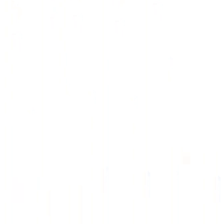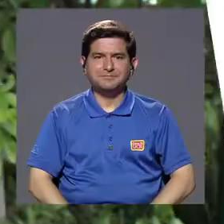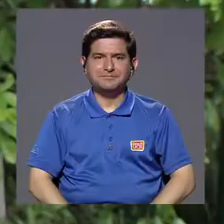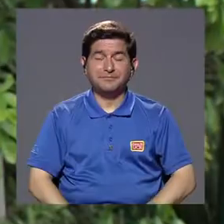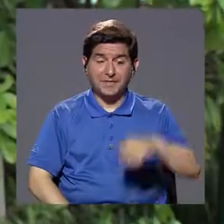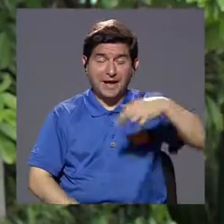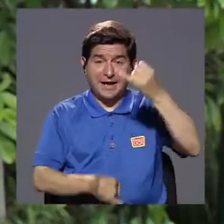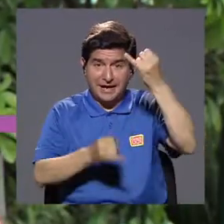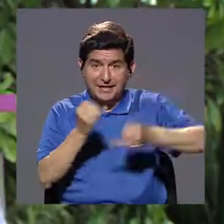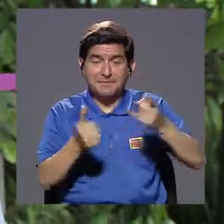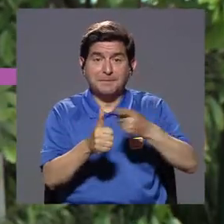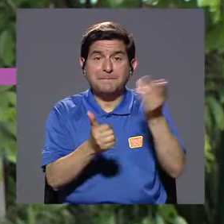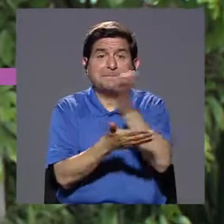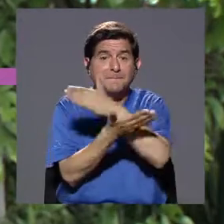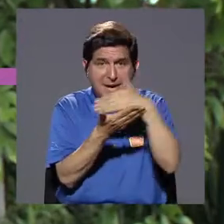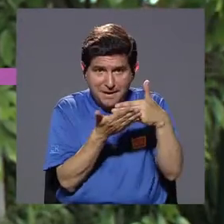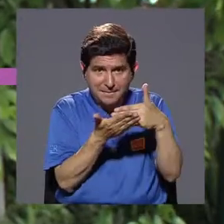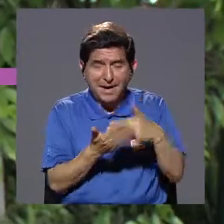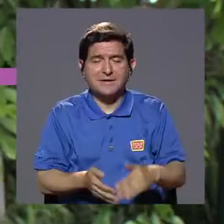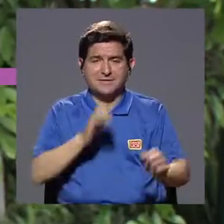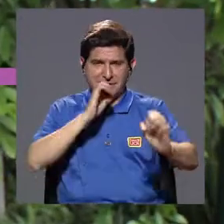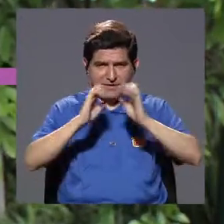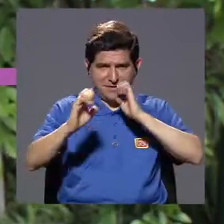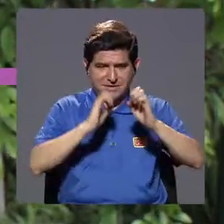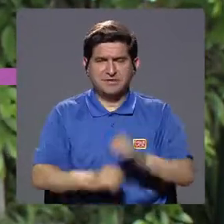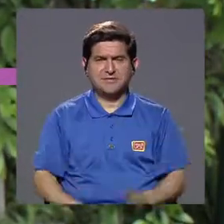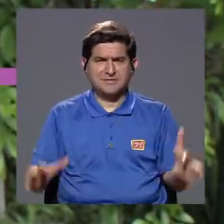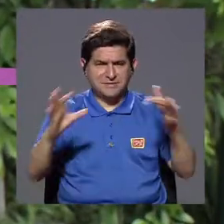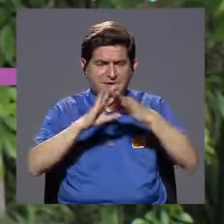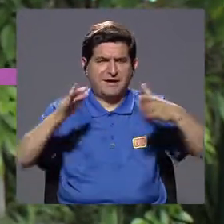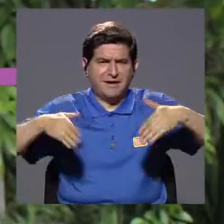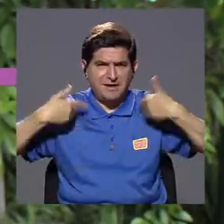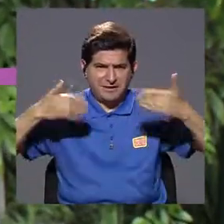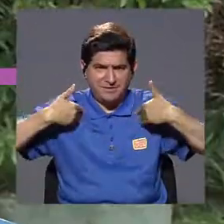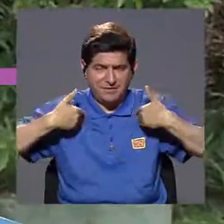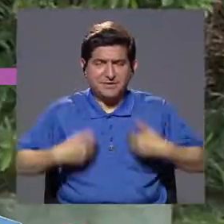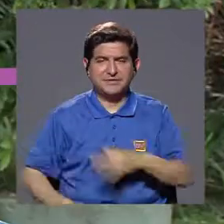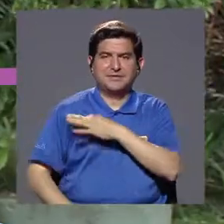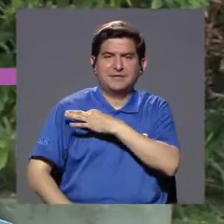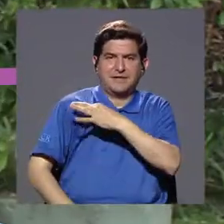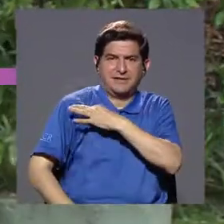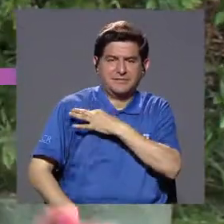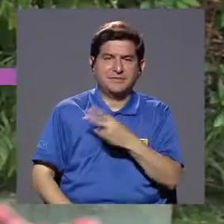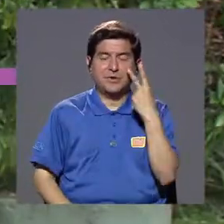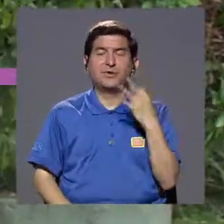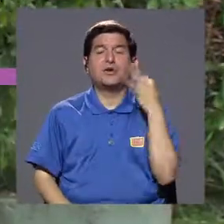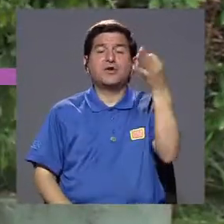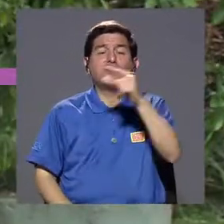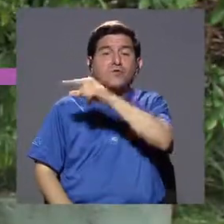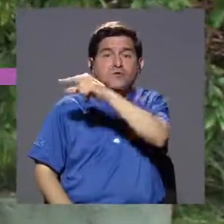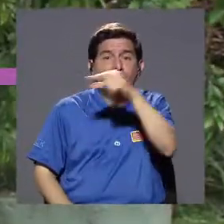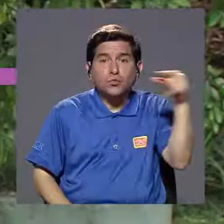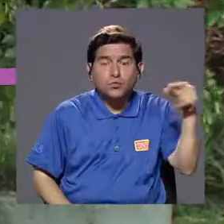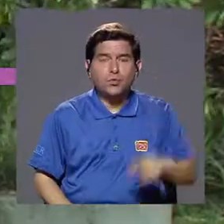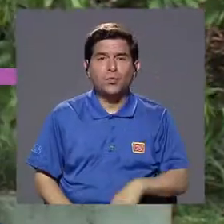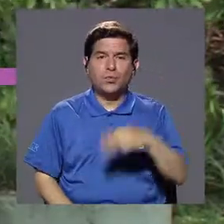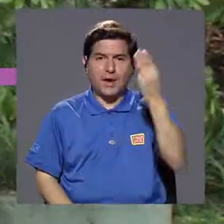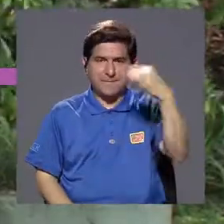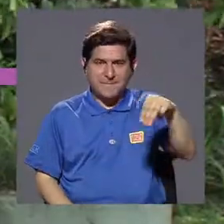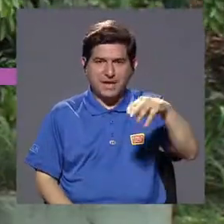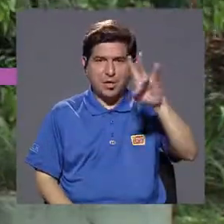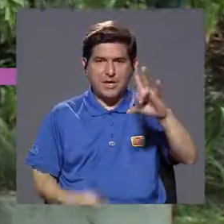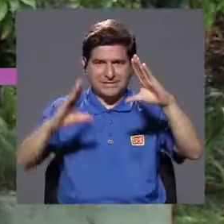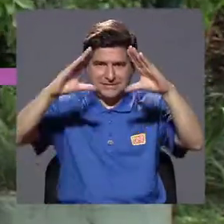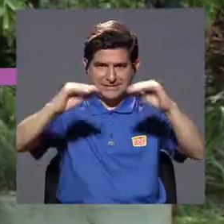acá terminamos la primera parte de esta entrevista acerca de la felicidad les invito a que nos vean la próxima semana los